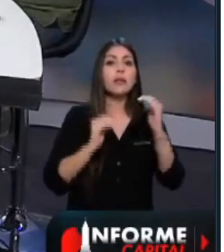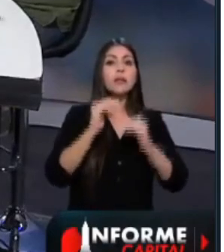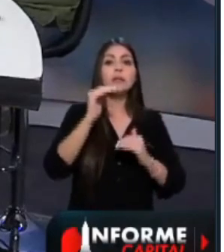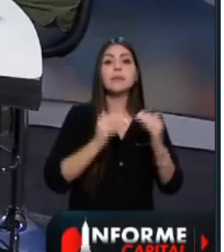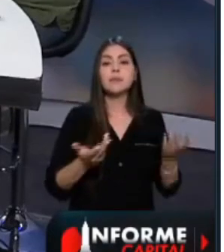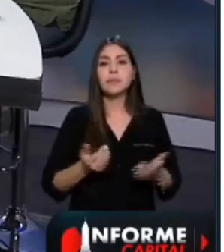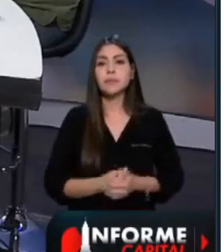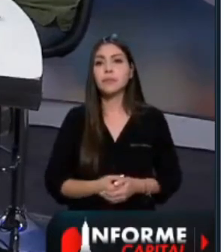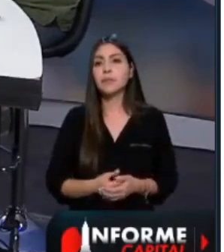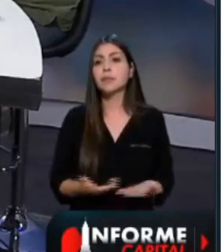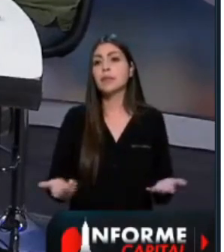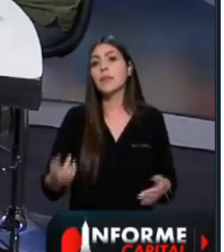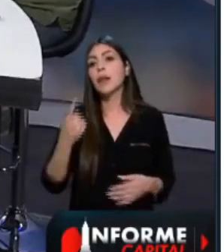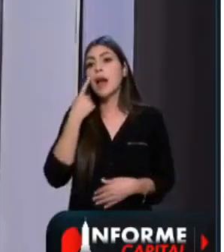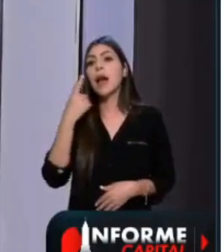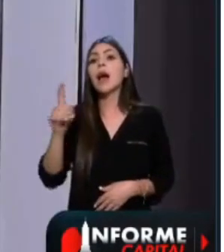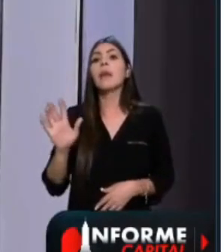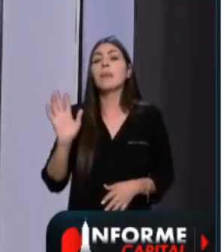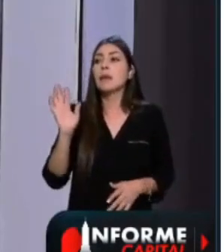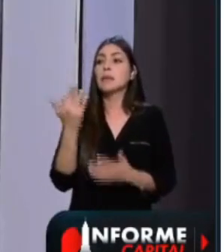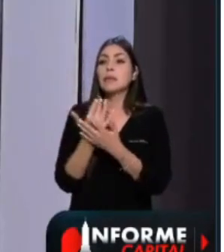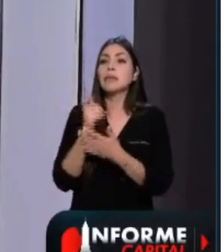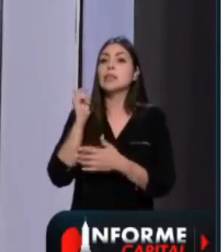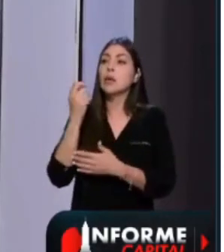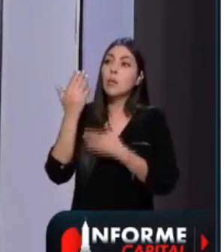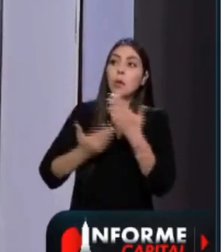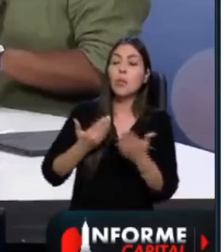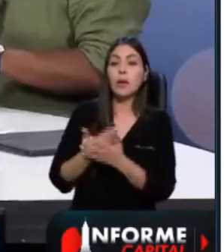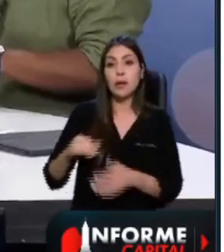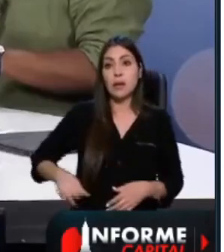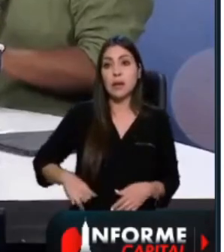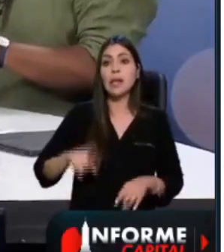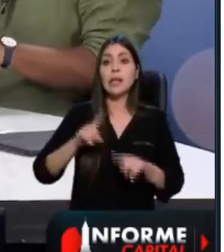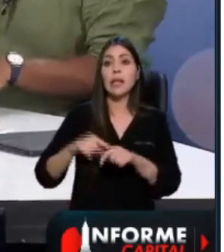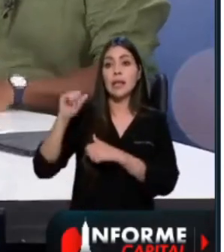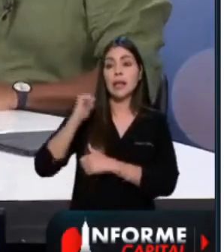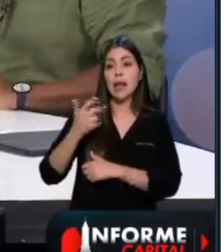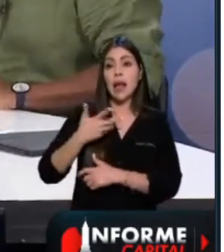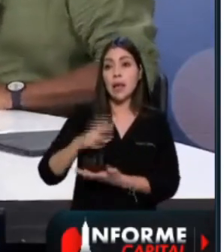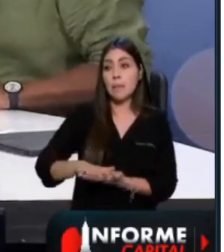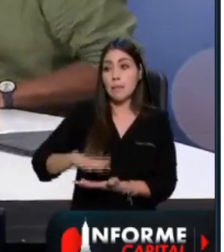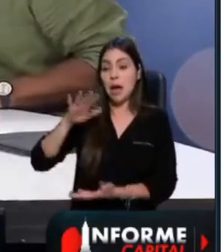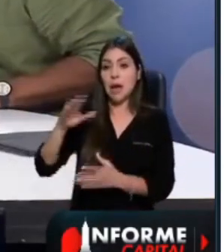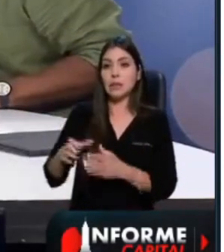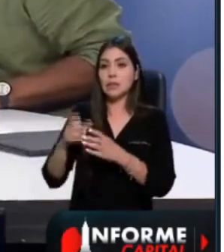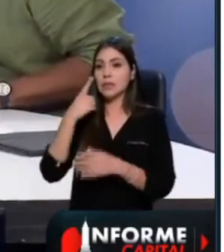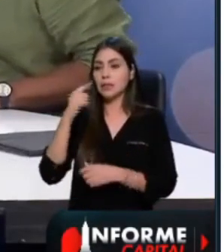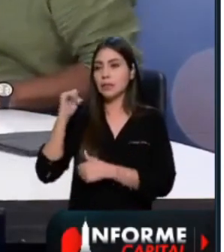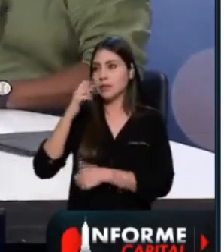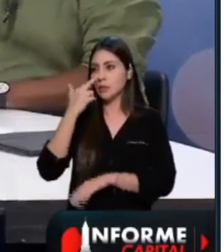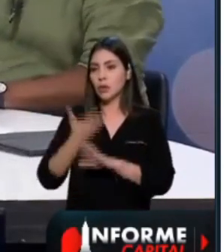sería interesante ver qué proponen, uh-huh. porque quien tiene la mayoría controla. Así es. Por ejemplo, hoy vimos,